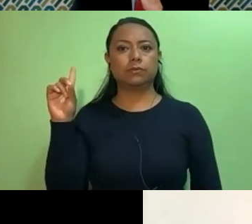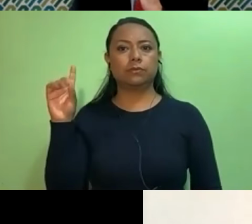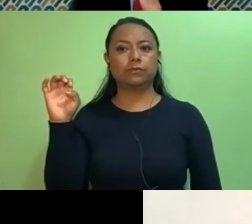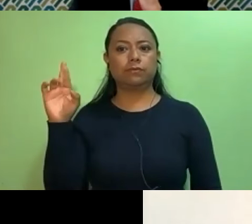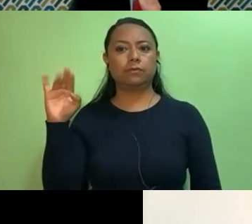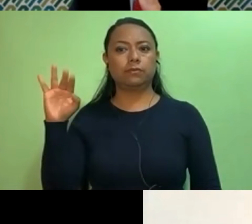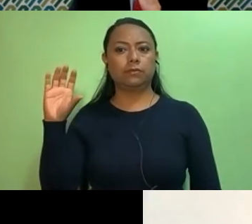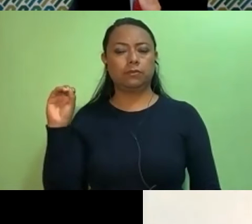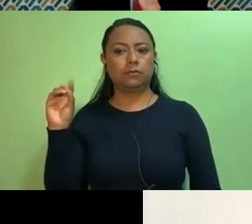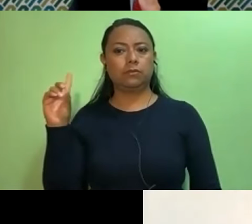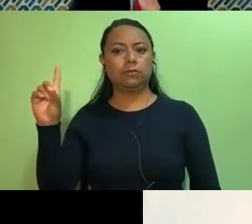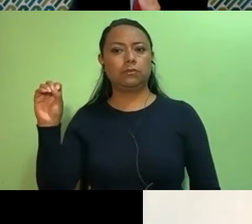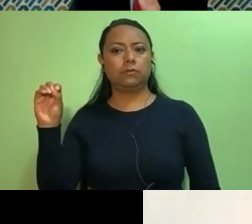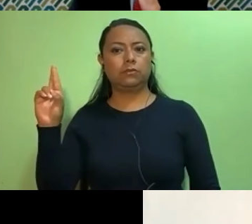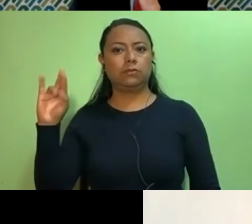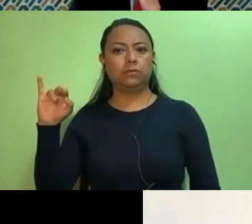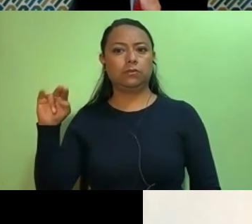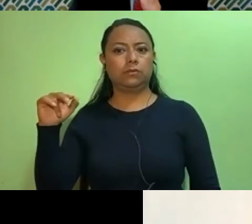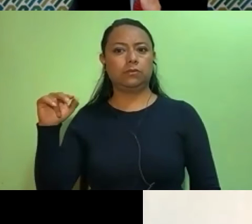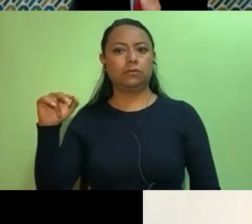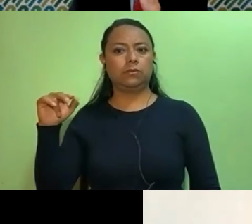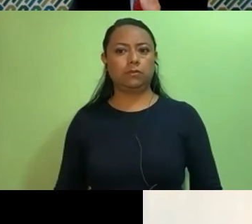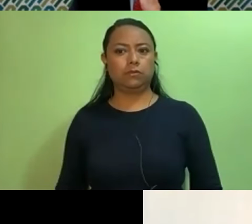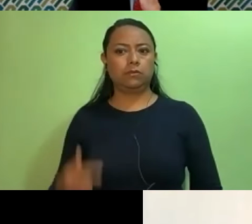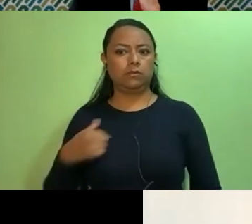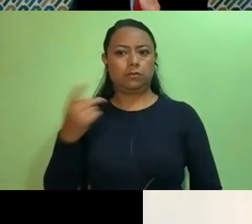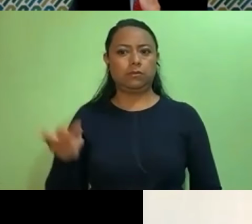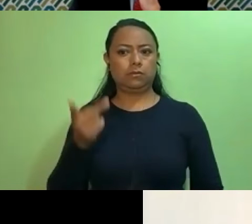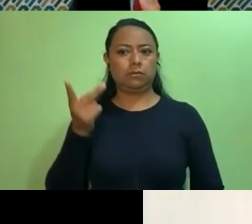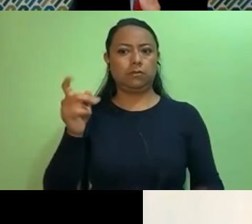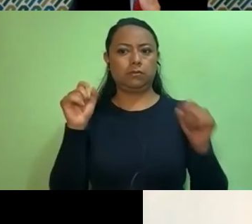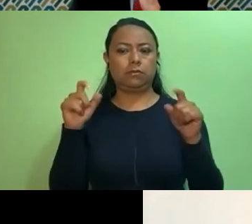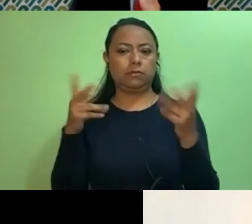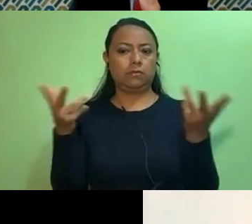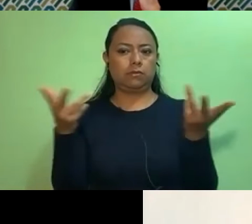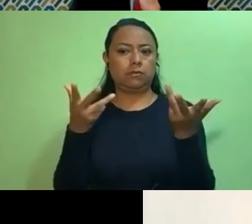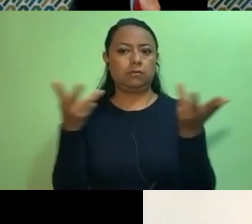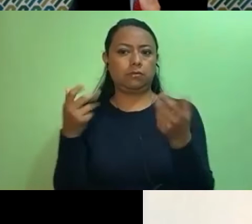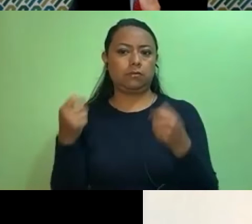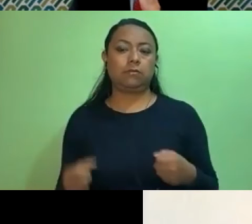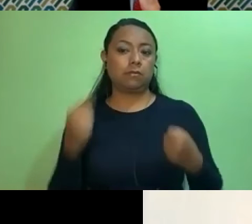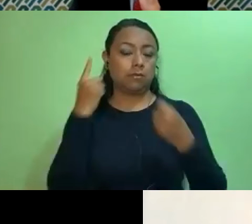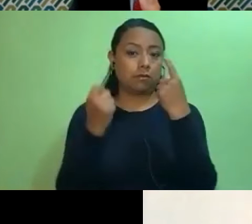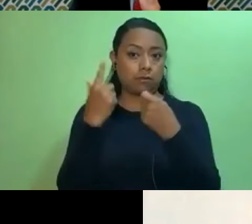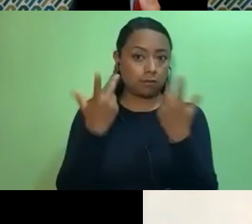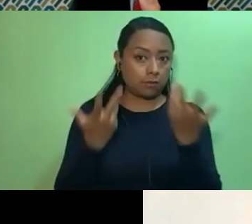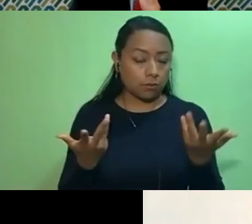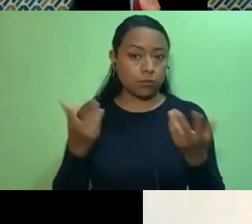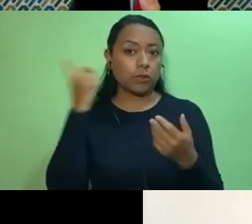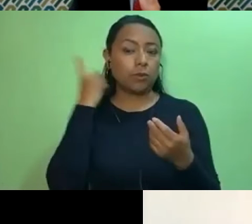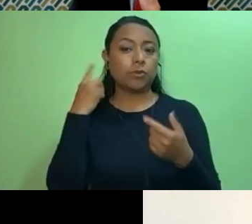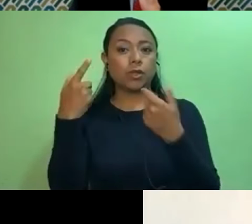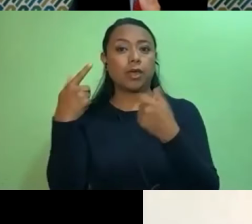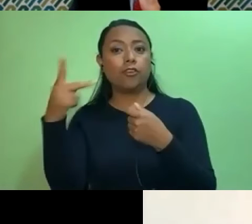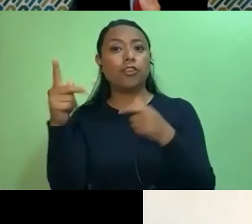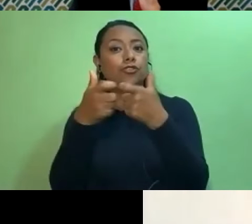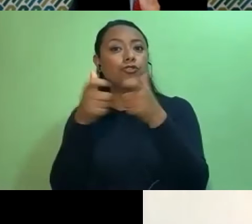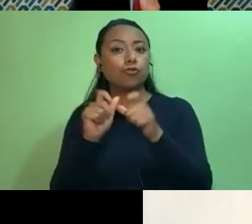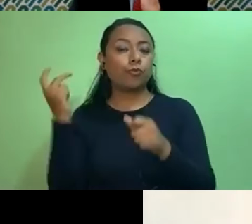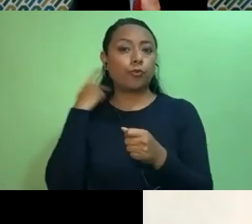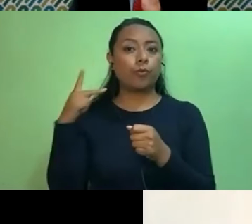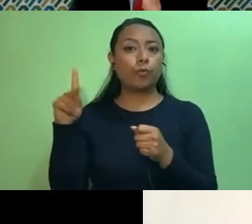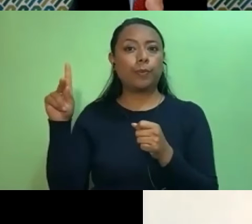formularía la misma pregunta si alguien de su grupo parlamentario del Partido Acción Nacional hará uso de